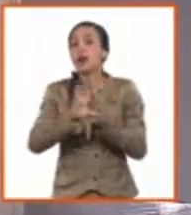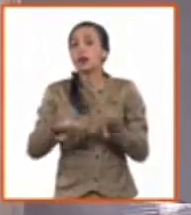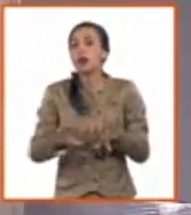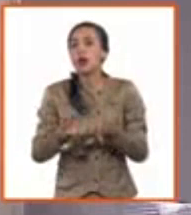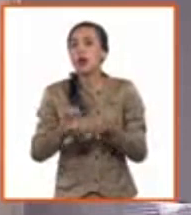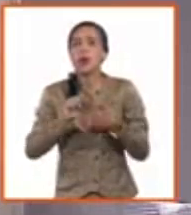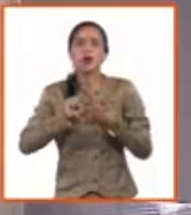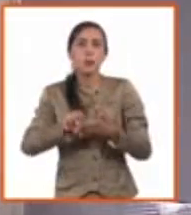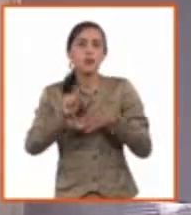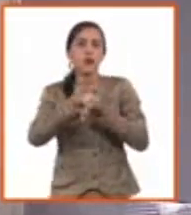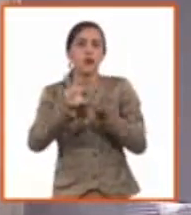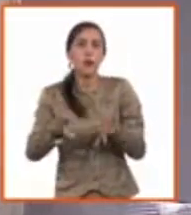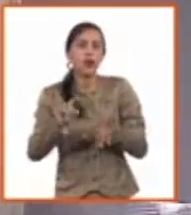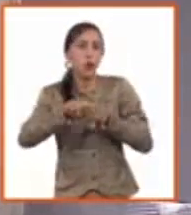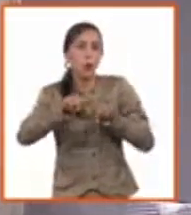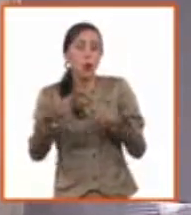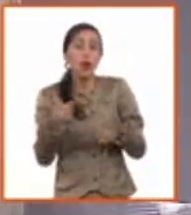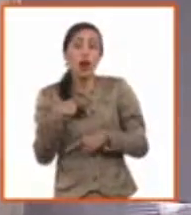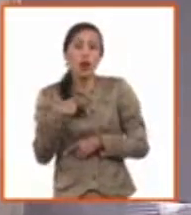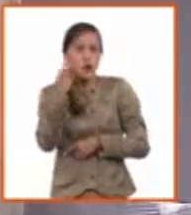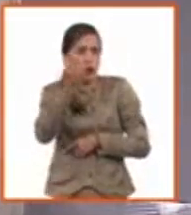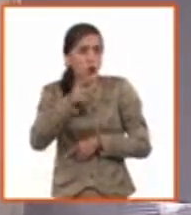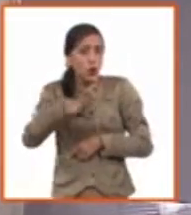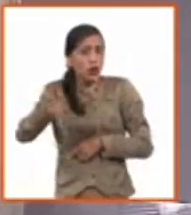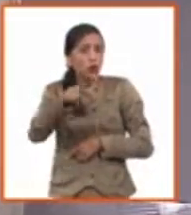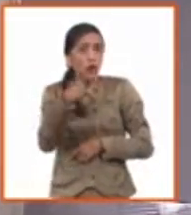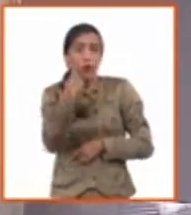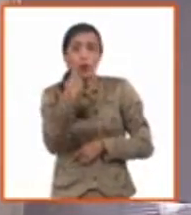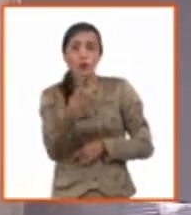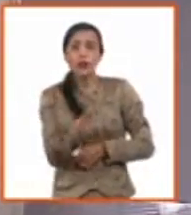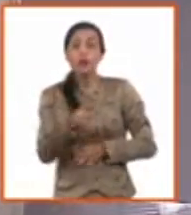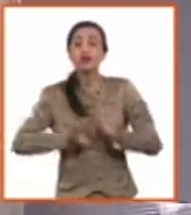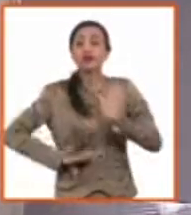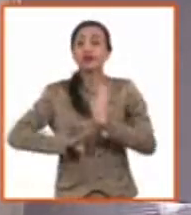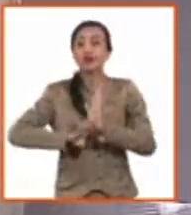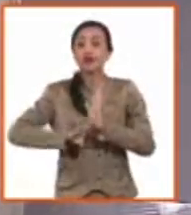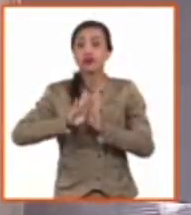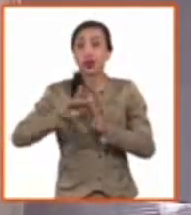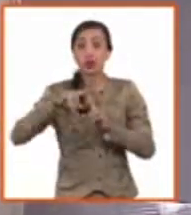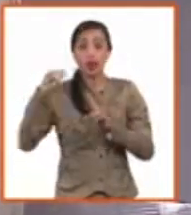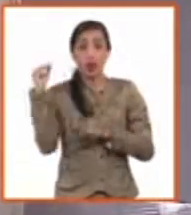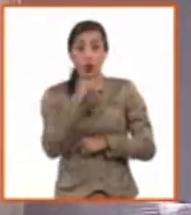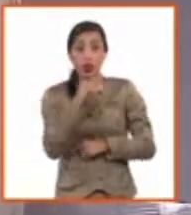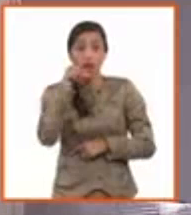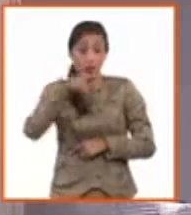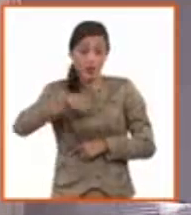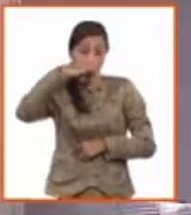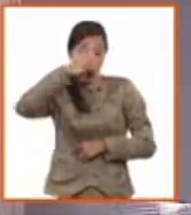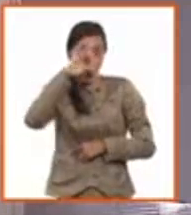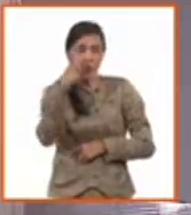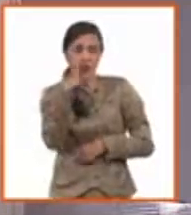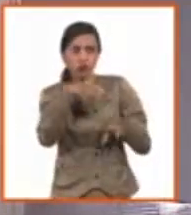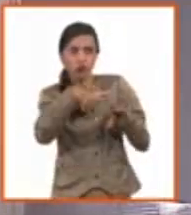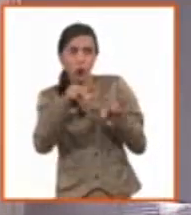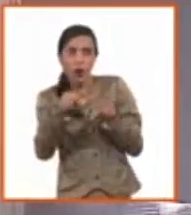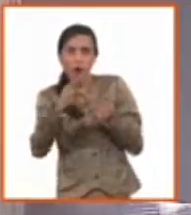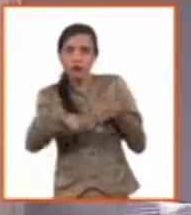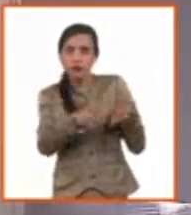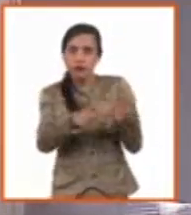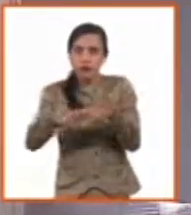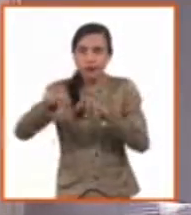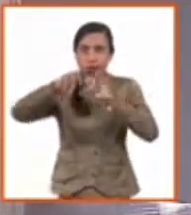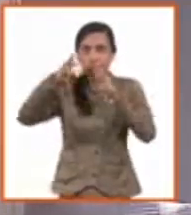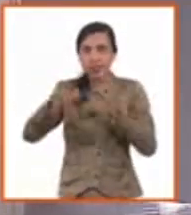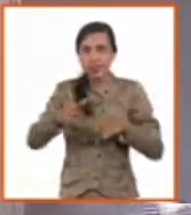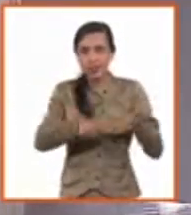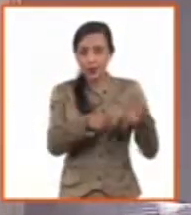bueno yo creo que todos hemos ido siendo testigos de una manera o de otra el desarrollo vertiginoso que han tenido las tecnologías digitales y